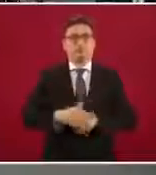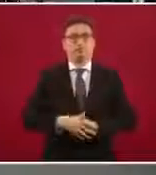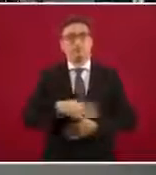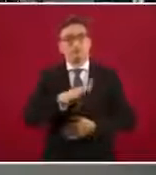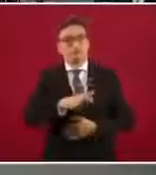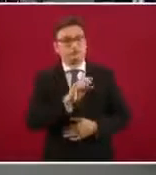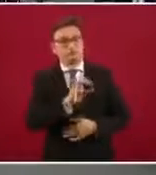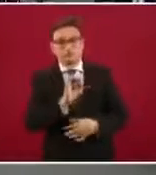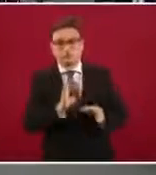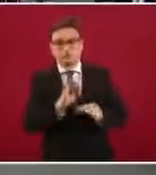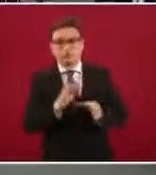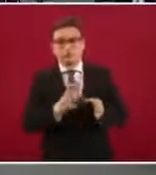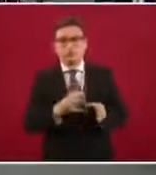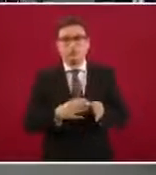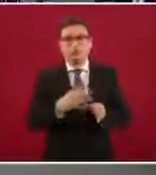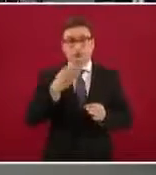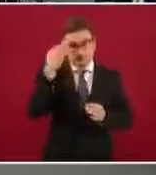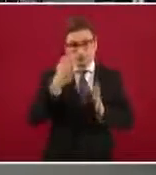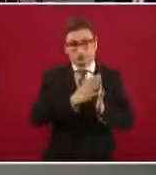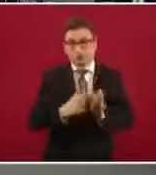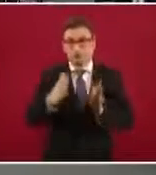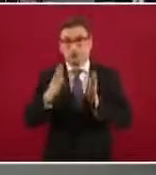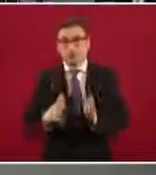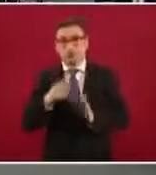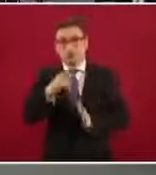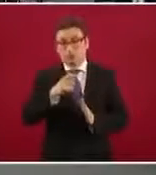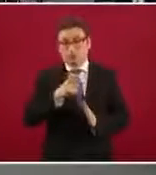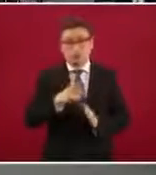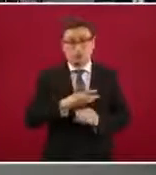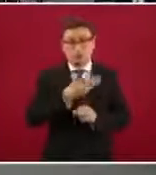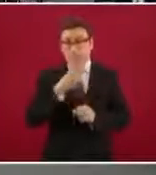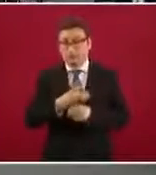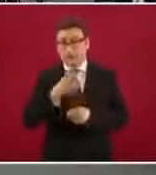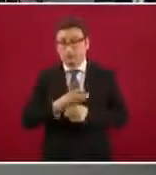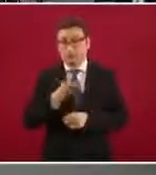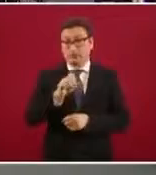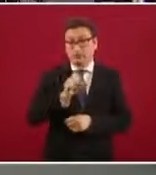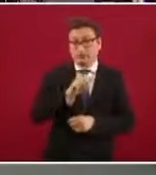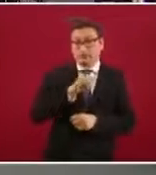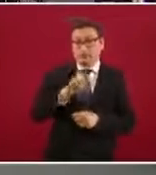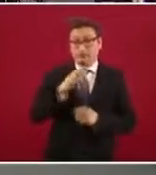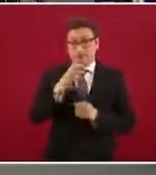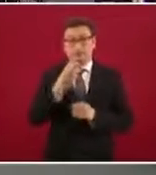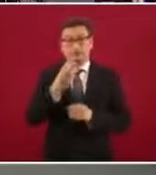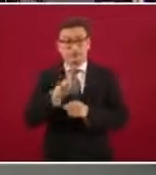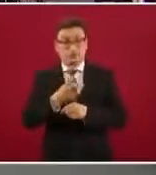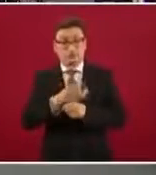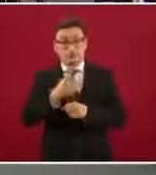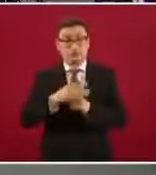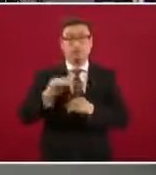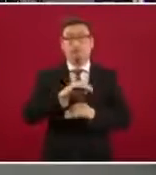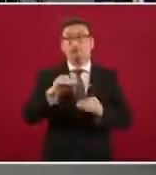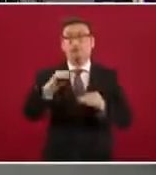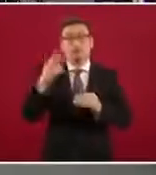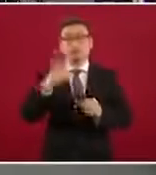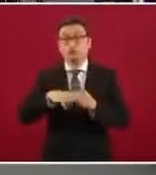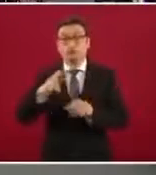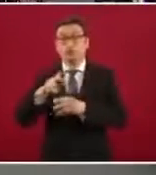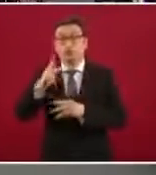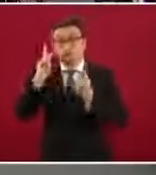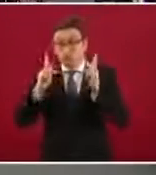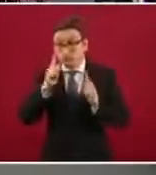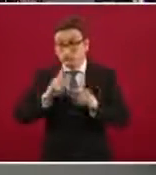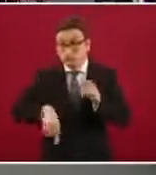Para precisar, aunque sea con fase 3, ¿no cancelaría estas giras para continuar para empezar a visitar estos No hospitales de atención sabemos, no especial? sabemos.